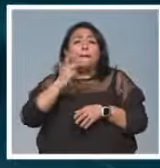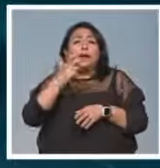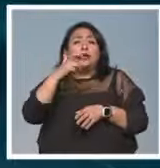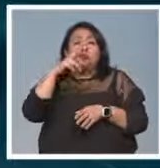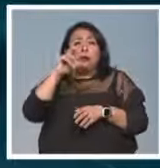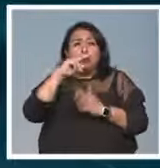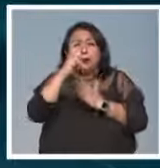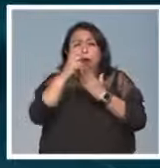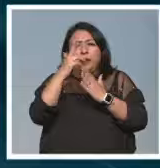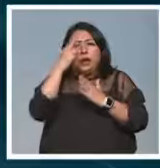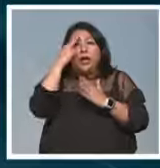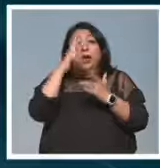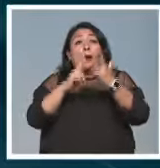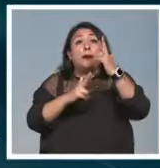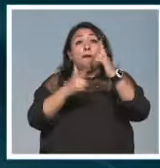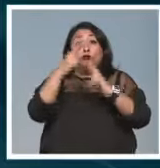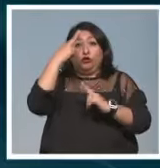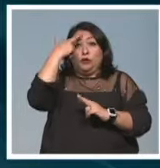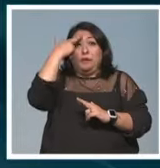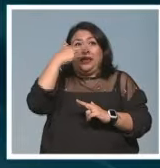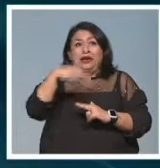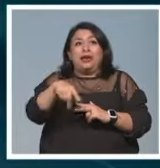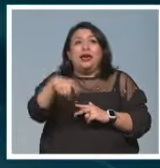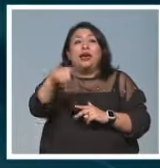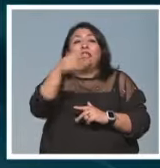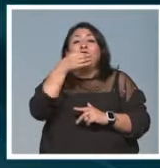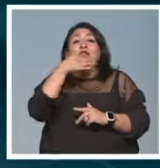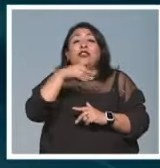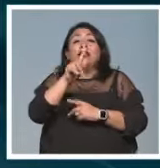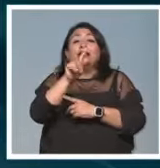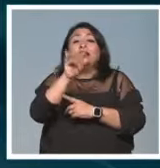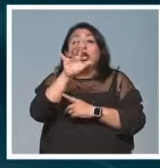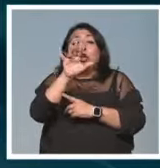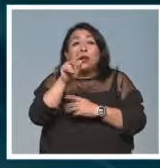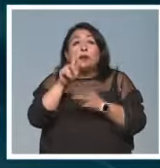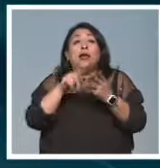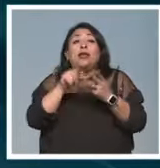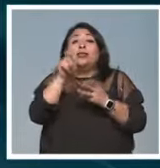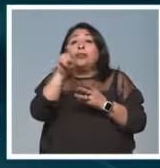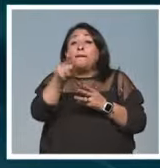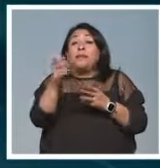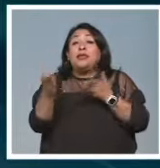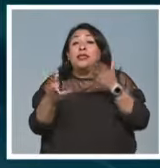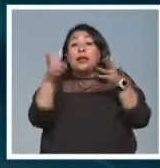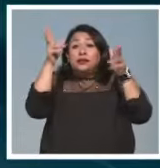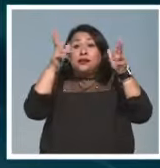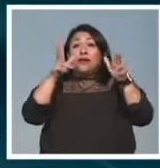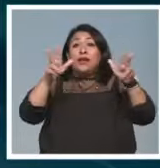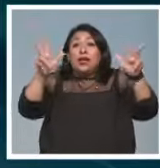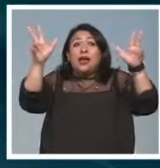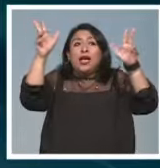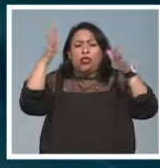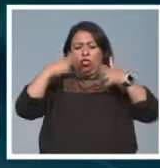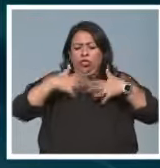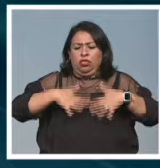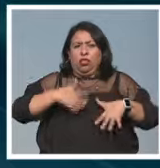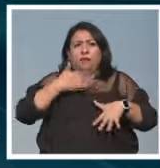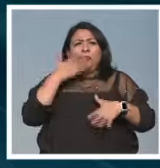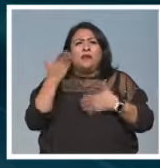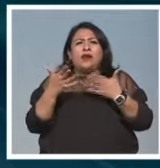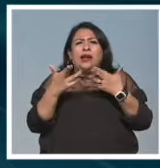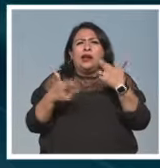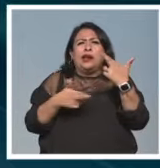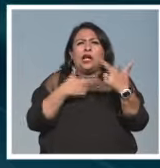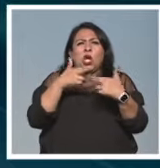El programa evocó a la Revolución Mexicana, la fiesta en Tlacotalpan, incluso la danza del venado. Trajes típicos, bailes regionales